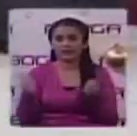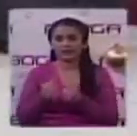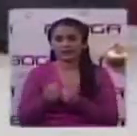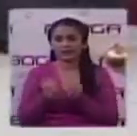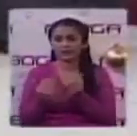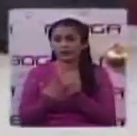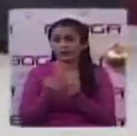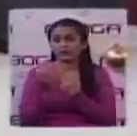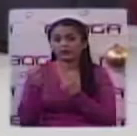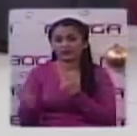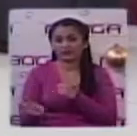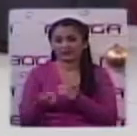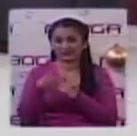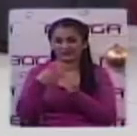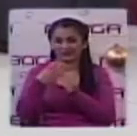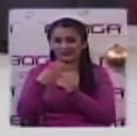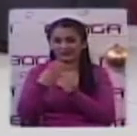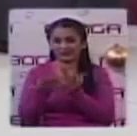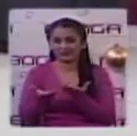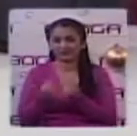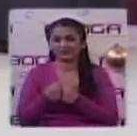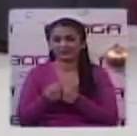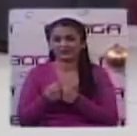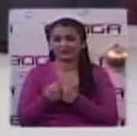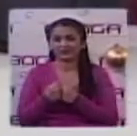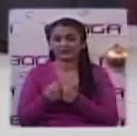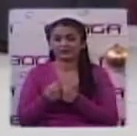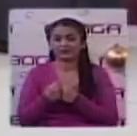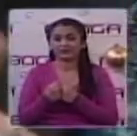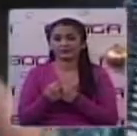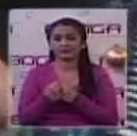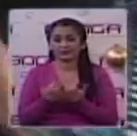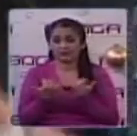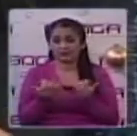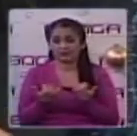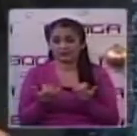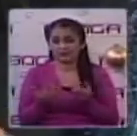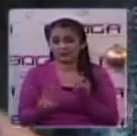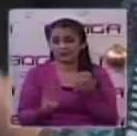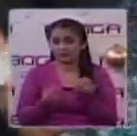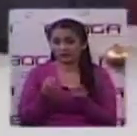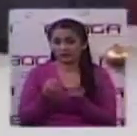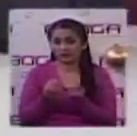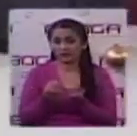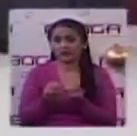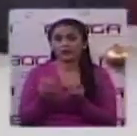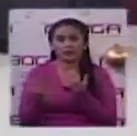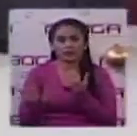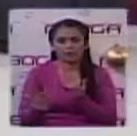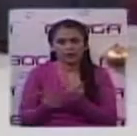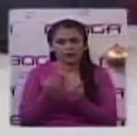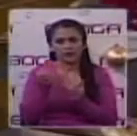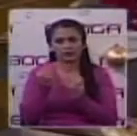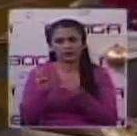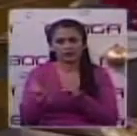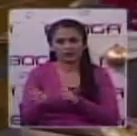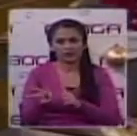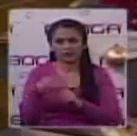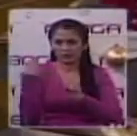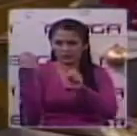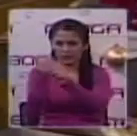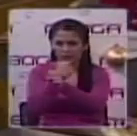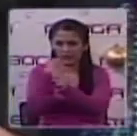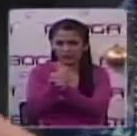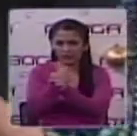bonito era mostrar hacia afuera. Pero lo más interesante es... olvidándose de trabajar. Del trabajo, del adentro. Equipo, del